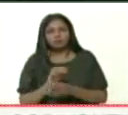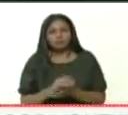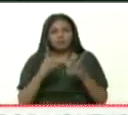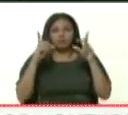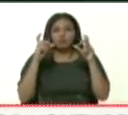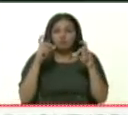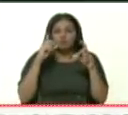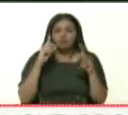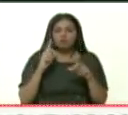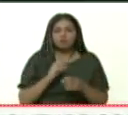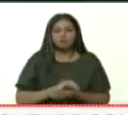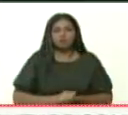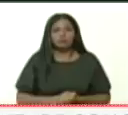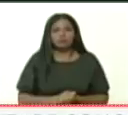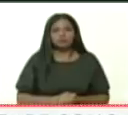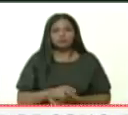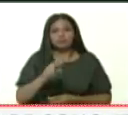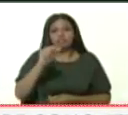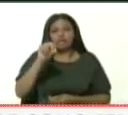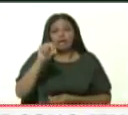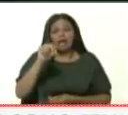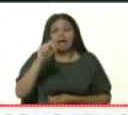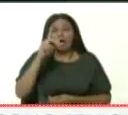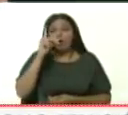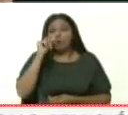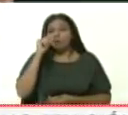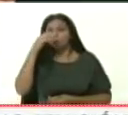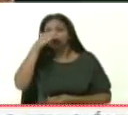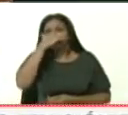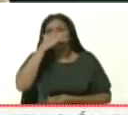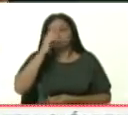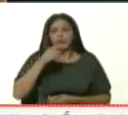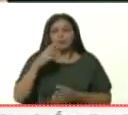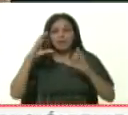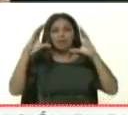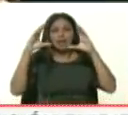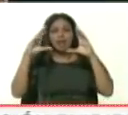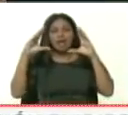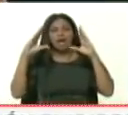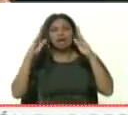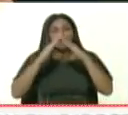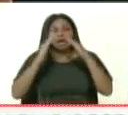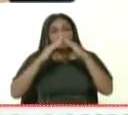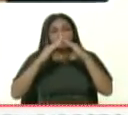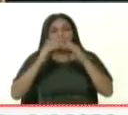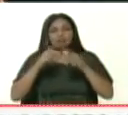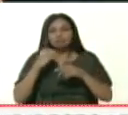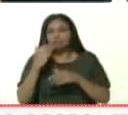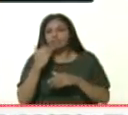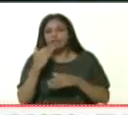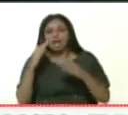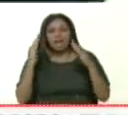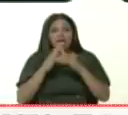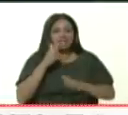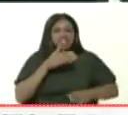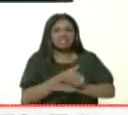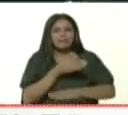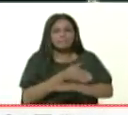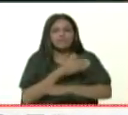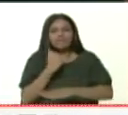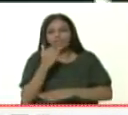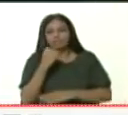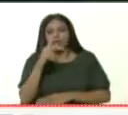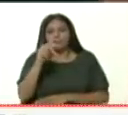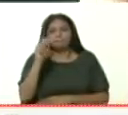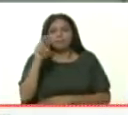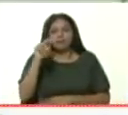fotografía la toma Nandito, Iván Pozo Pedroso, en la casa de Pique, en las zonas aledañas a la casa de Pique del sector El